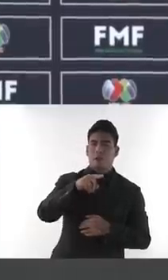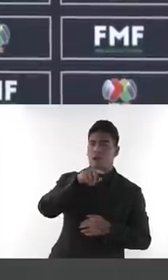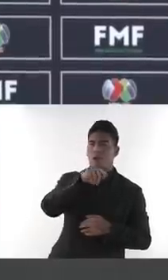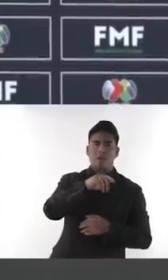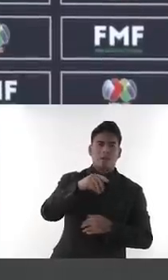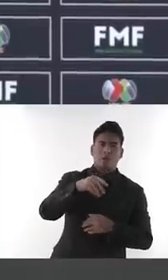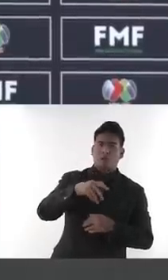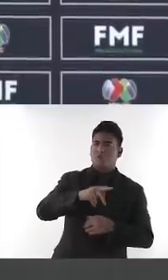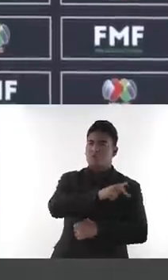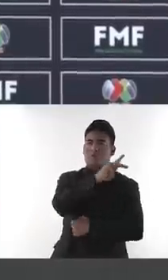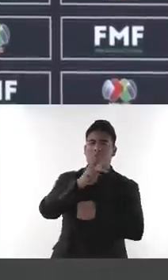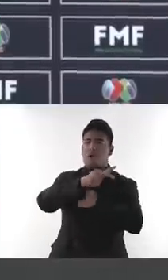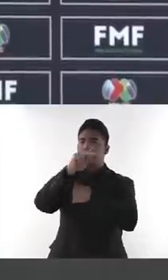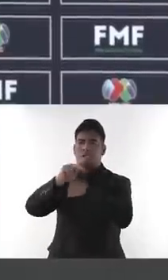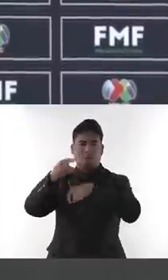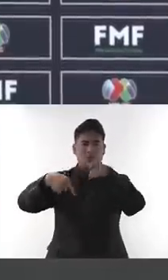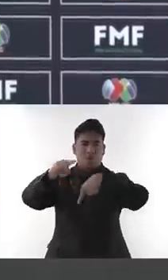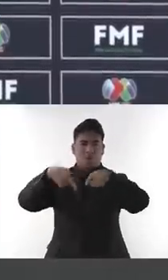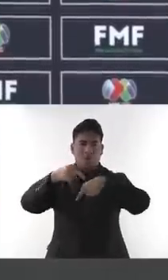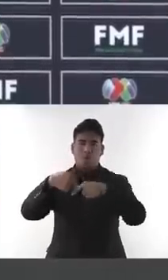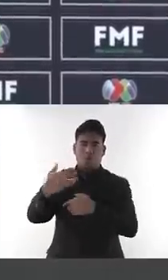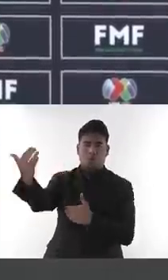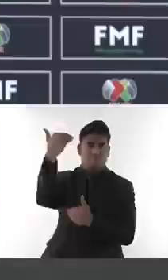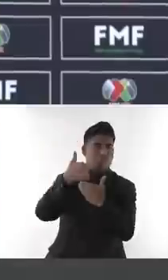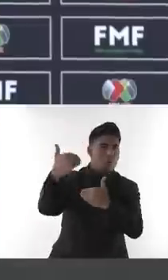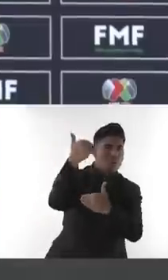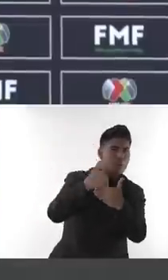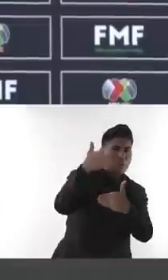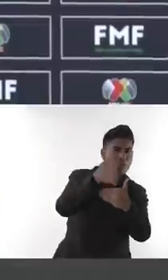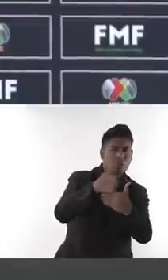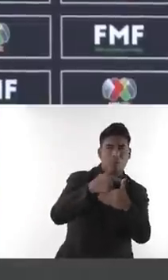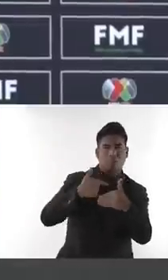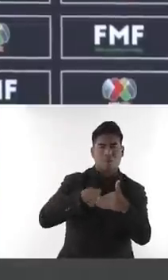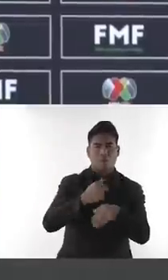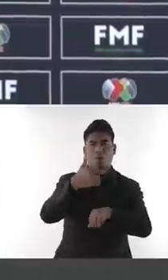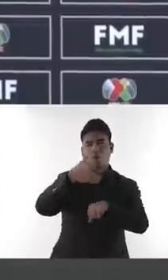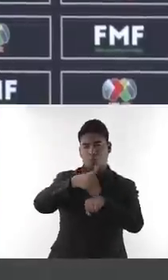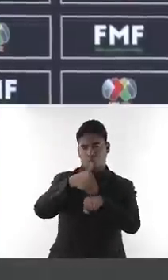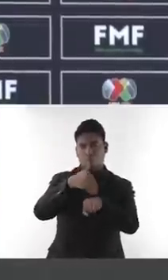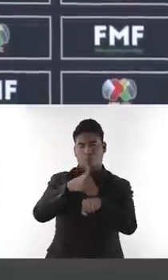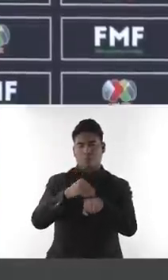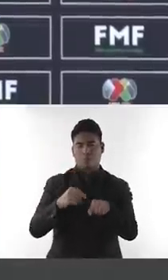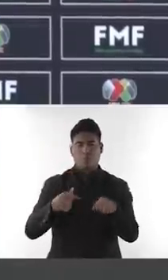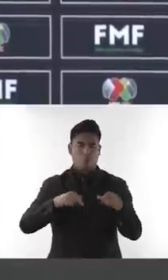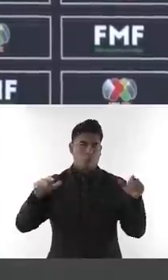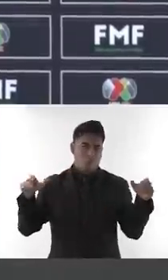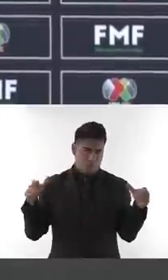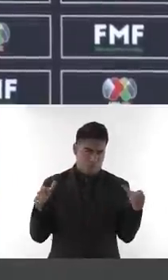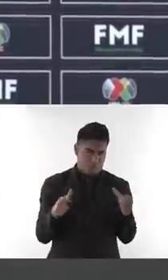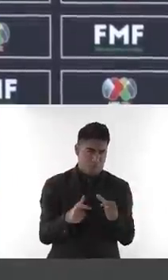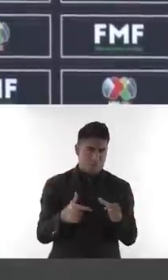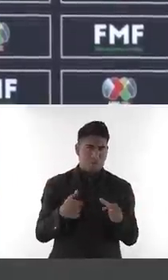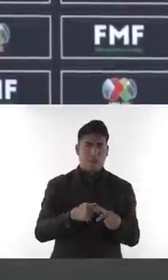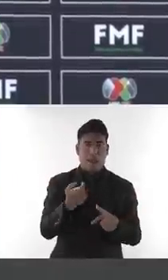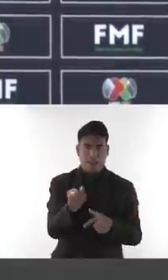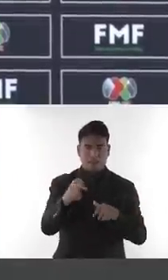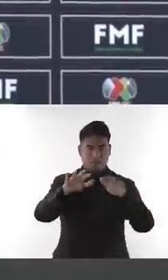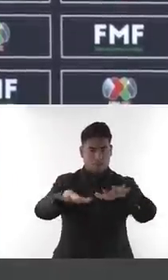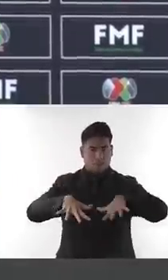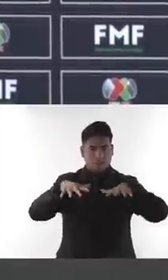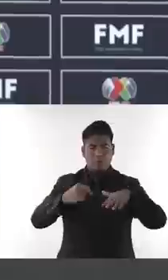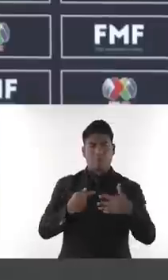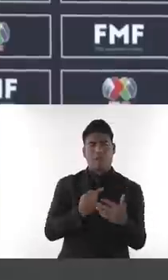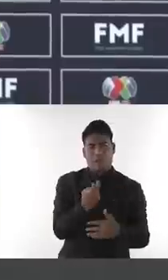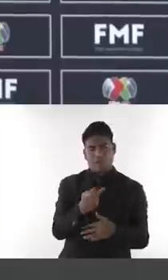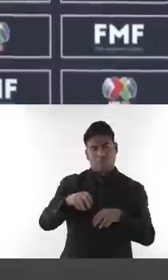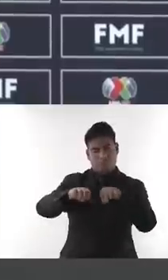9, a 8, a 7, eso se acordó en una asamblea de dueños después de una exposición del